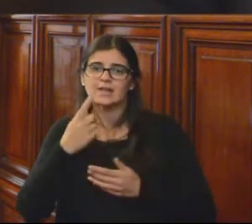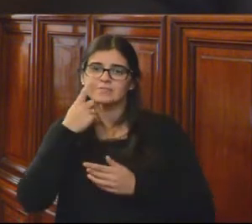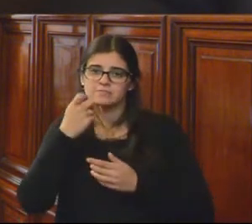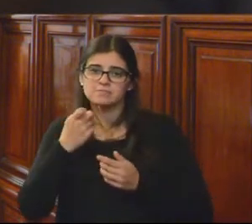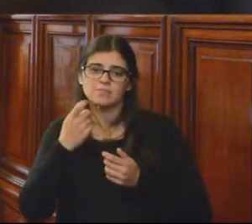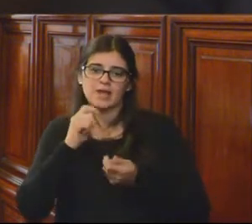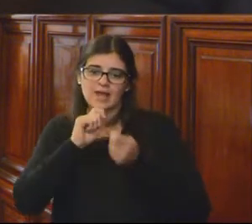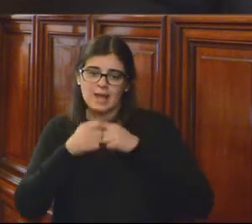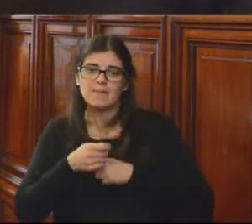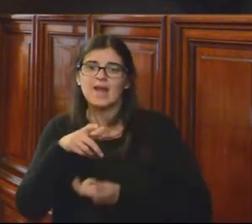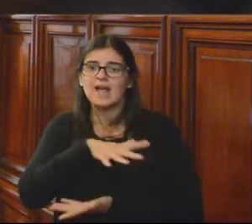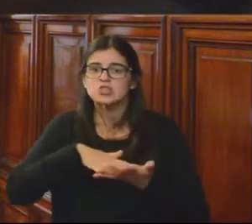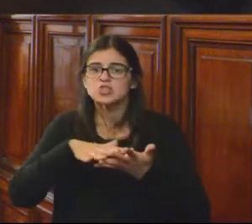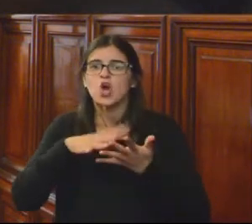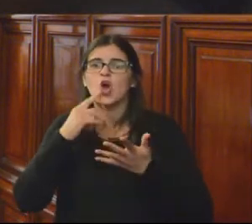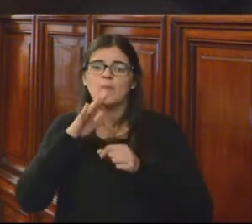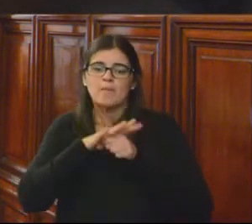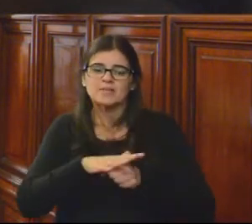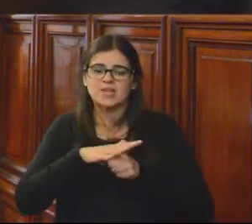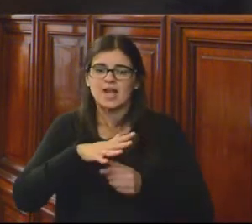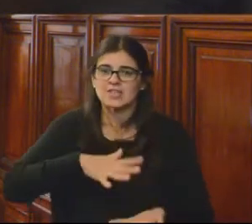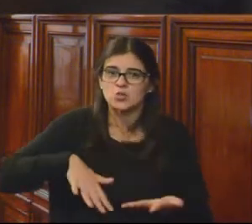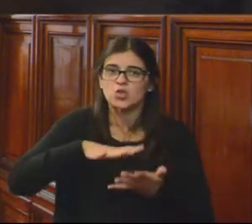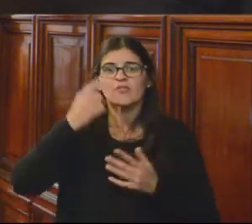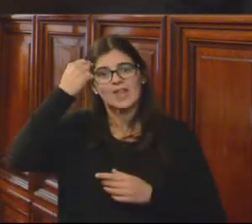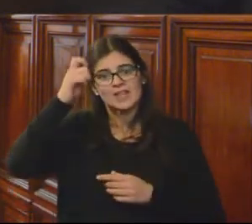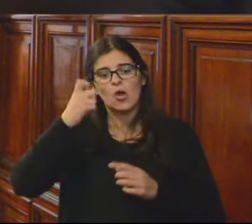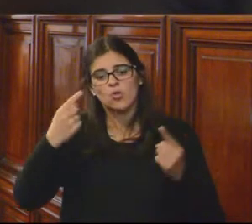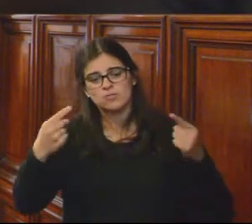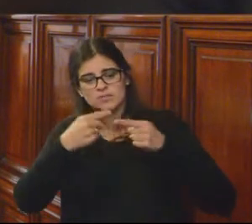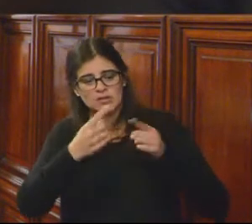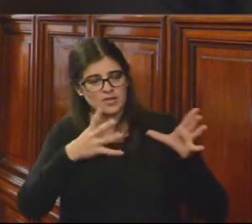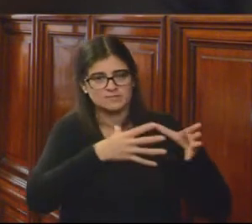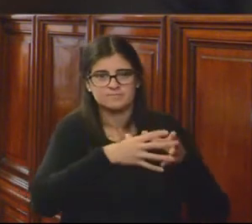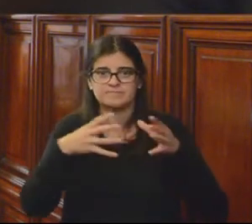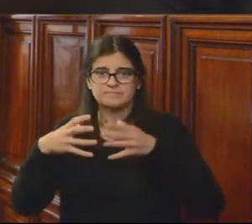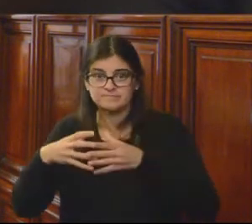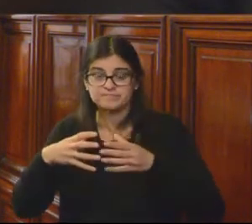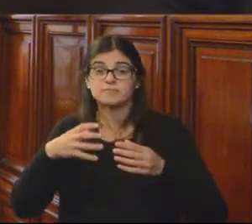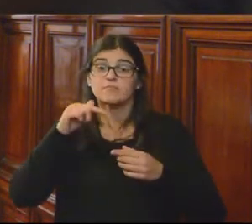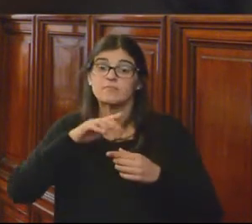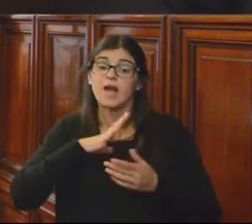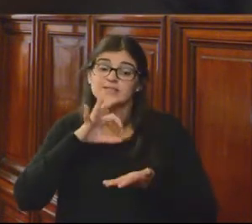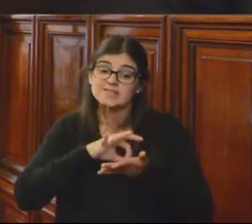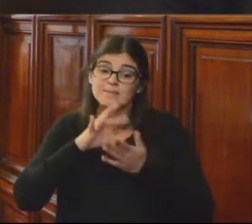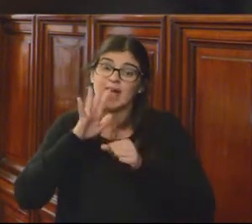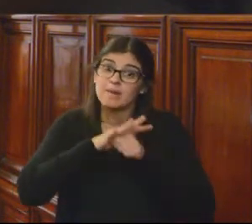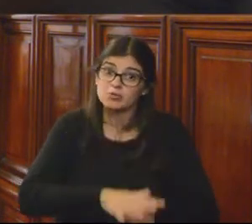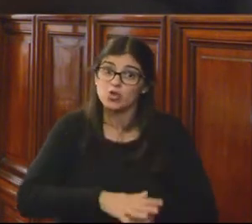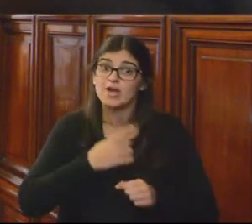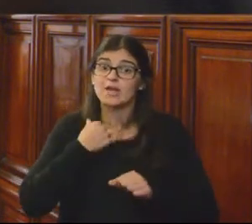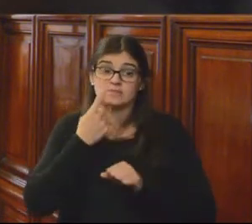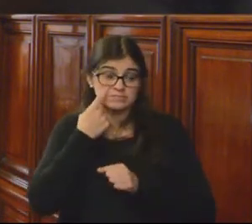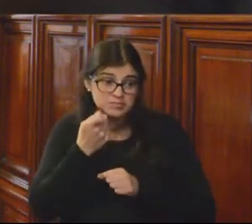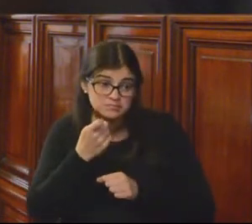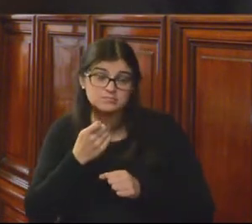y predispone la acción represiva en un marco ideológico contra un sector de la población. El sistema de represión que hemos logrado